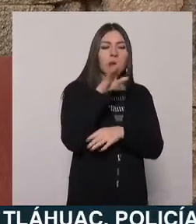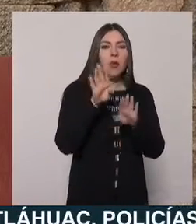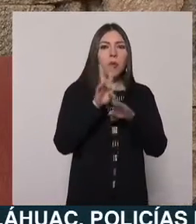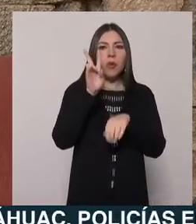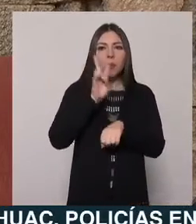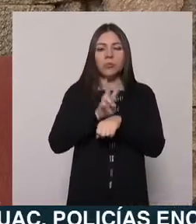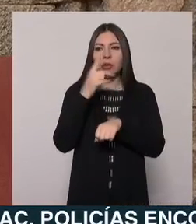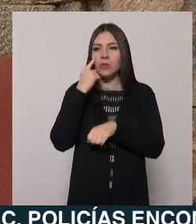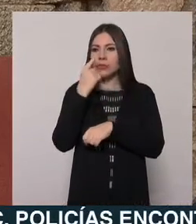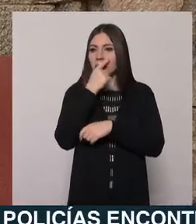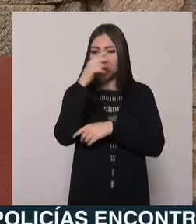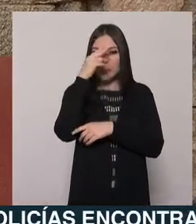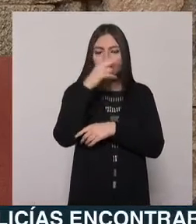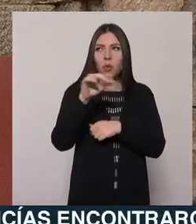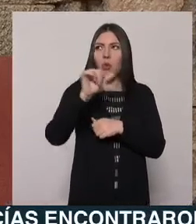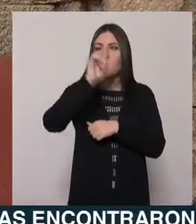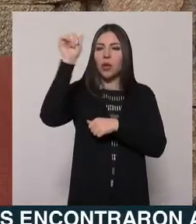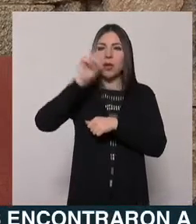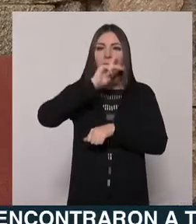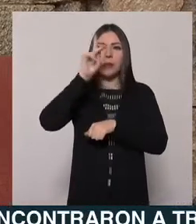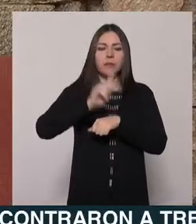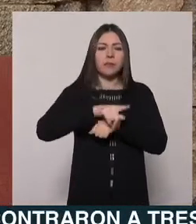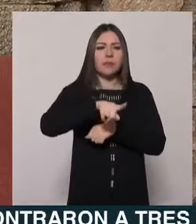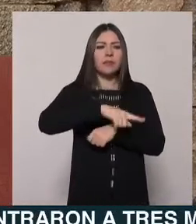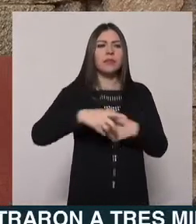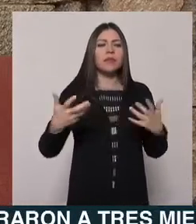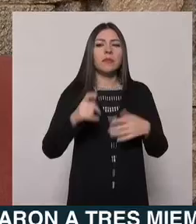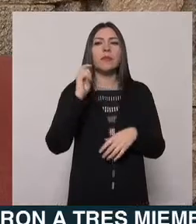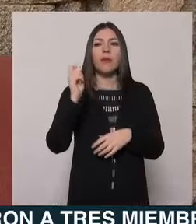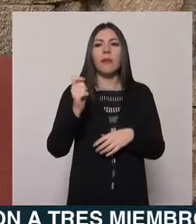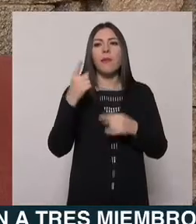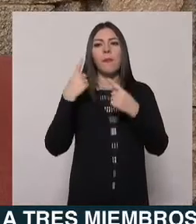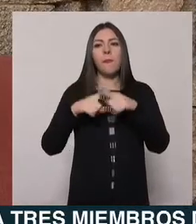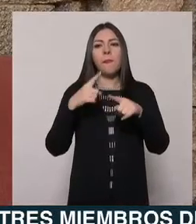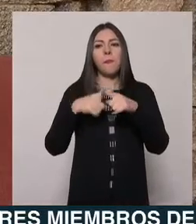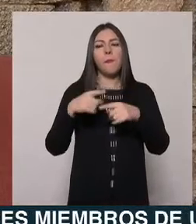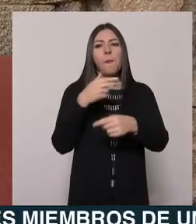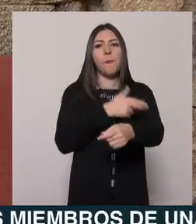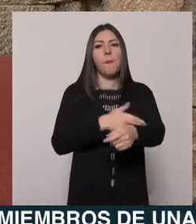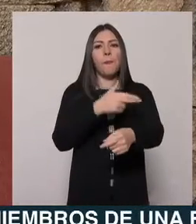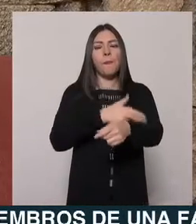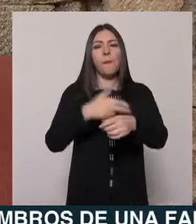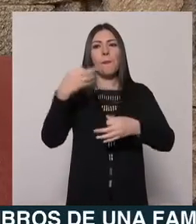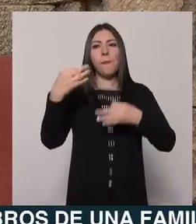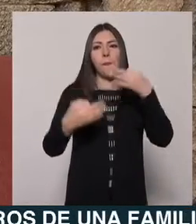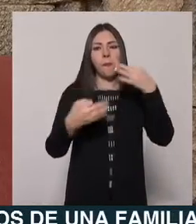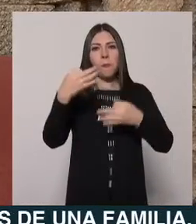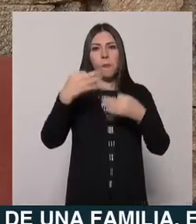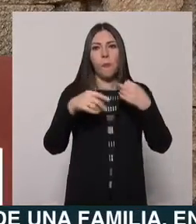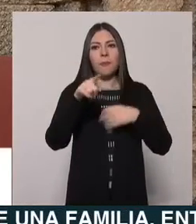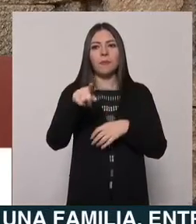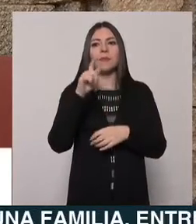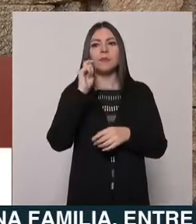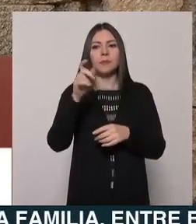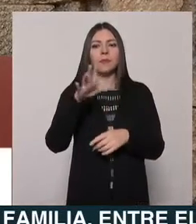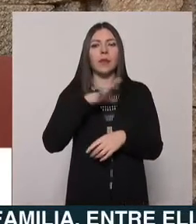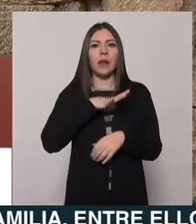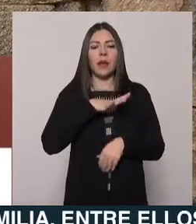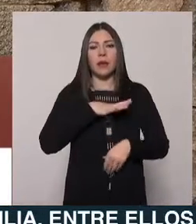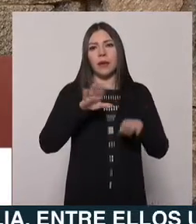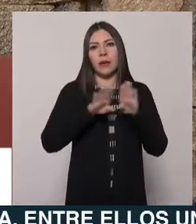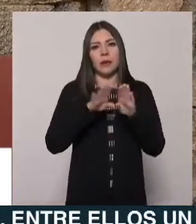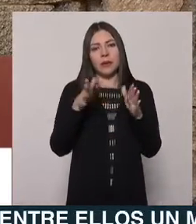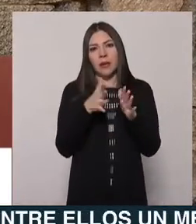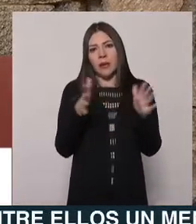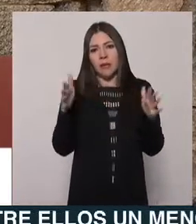¿Qué hacemos? Bueno, pues en los procedimientos que el Tribunal Superior de Justicia en materia familiar tiene, que son muy